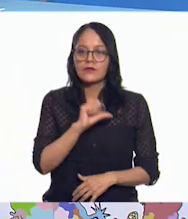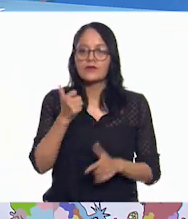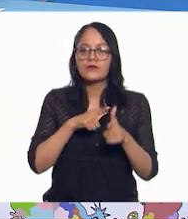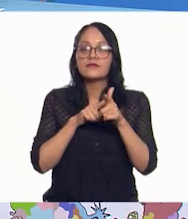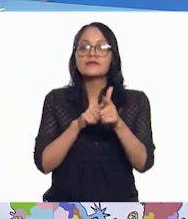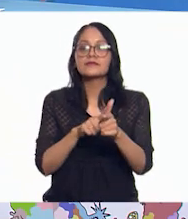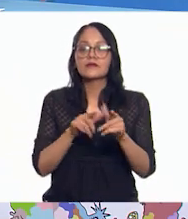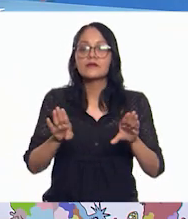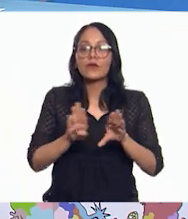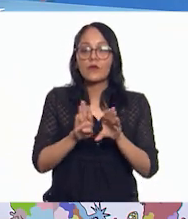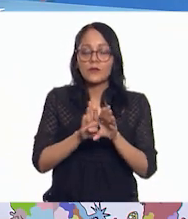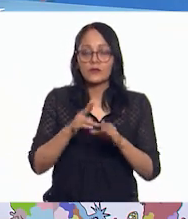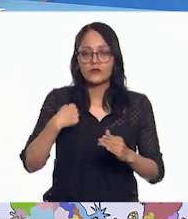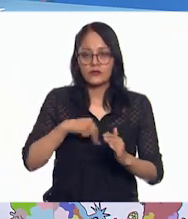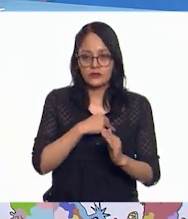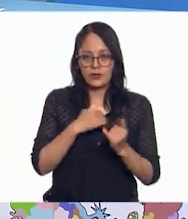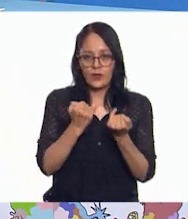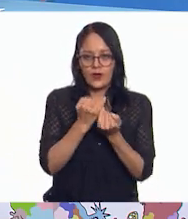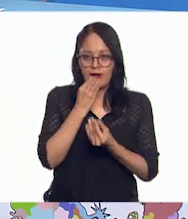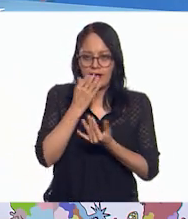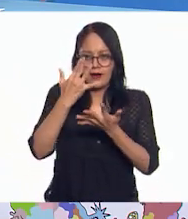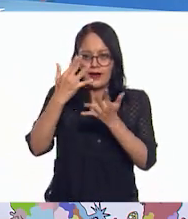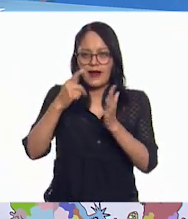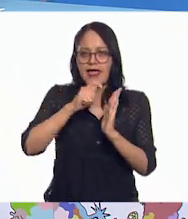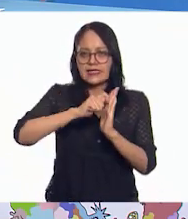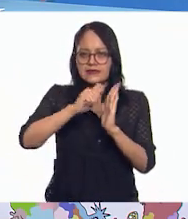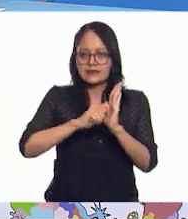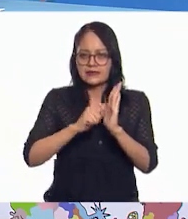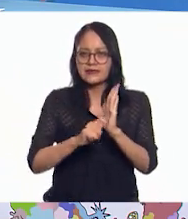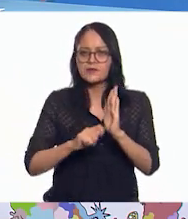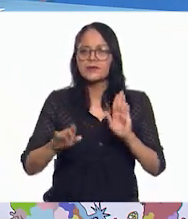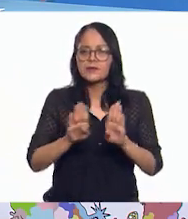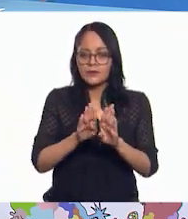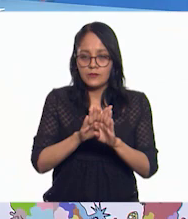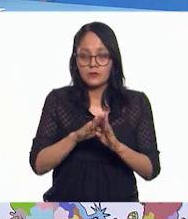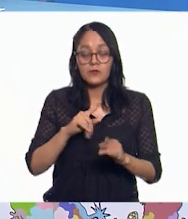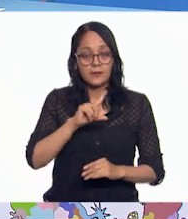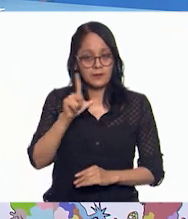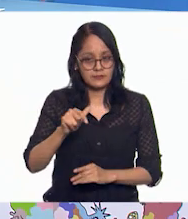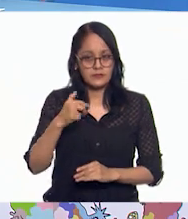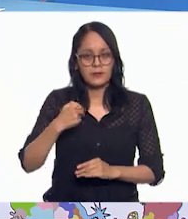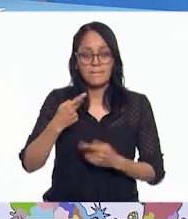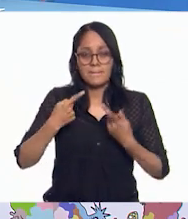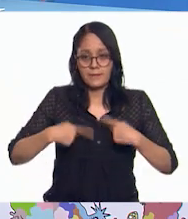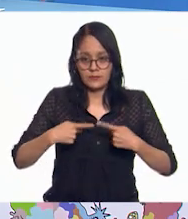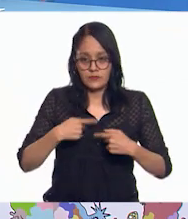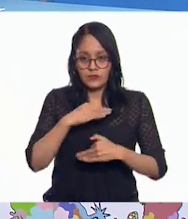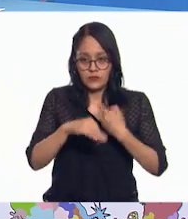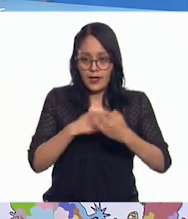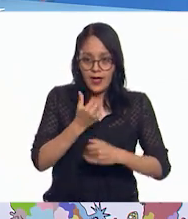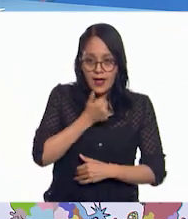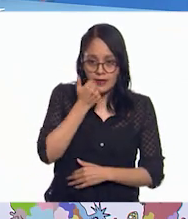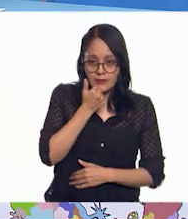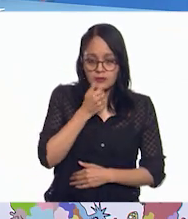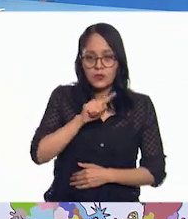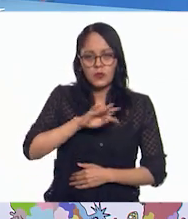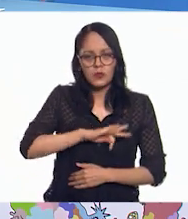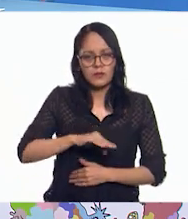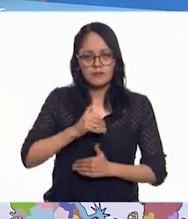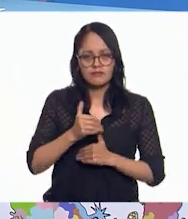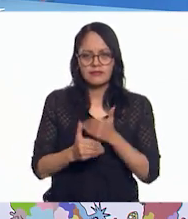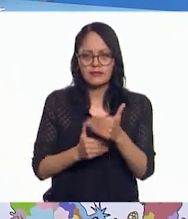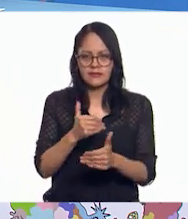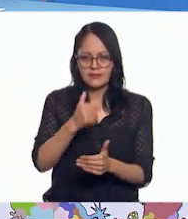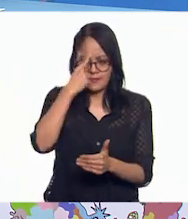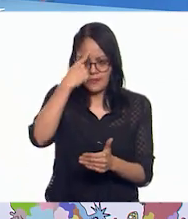continuación reflexionaremos sobre la redacción de poemas y hablaremos del proceso que deben seguir las y los estudiantes para la escritura